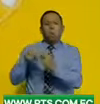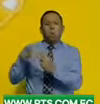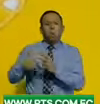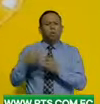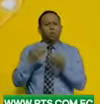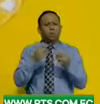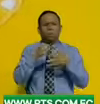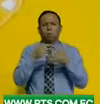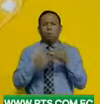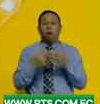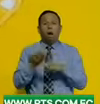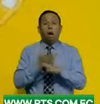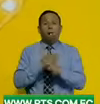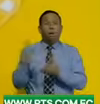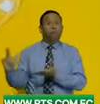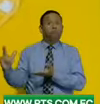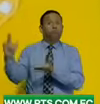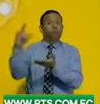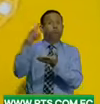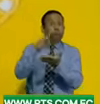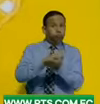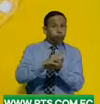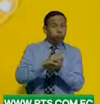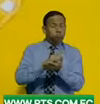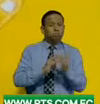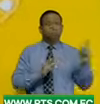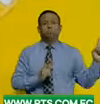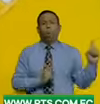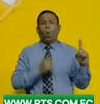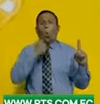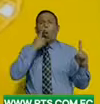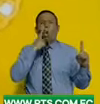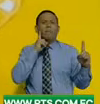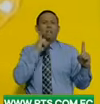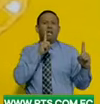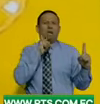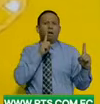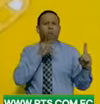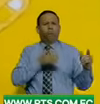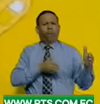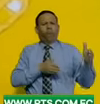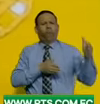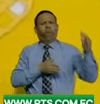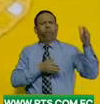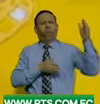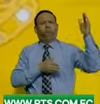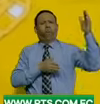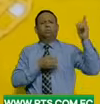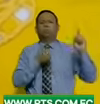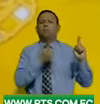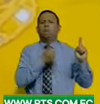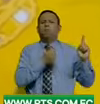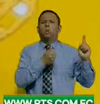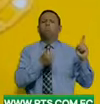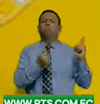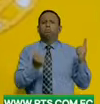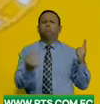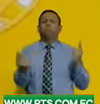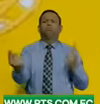similar. Yo cuando salí del aeropuerto había un señor moreno, alto, así saliendo directo del